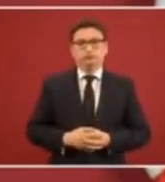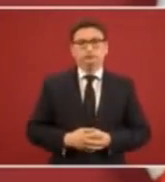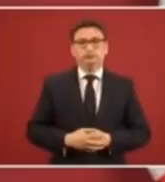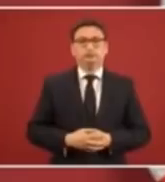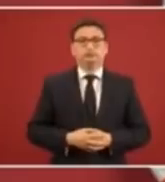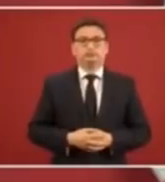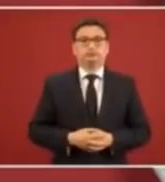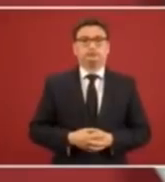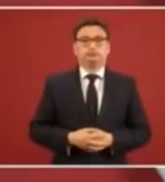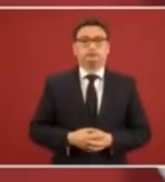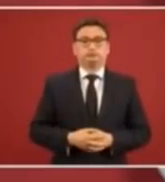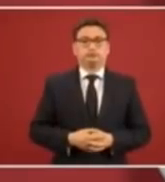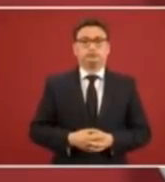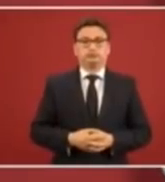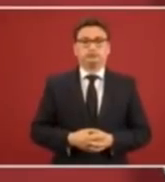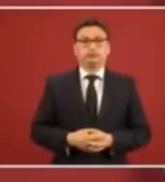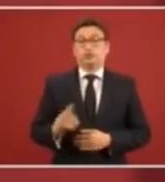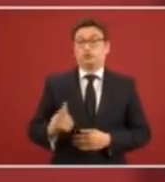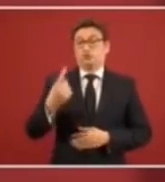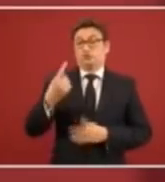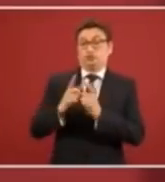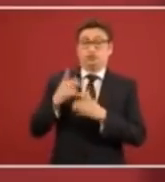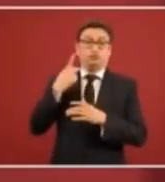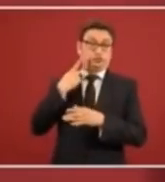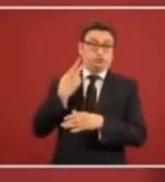seguramente saben. Uno de esos partidos,